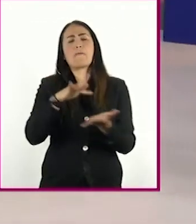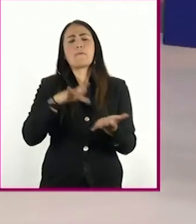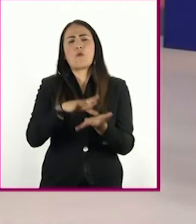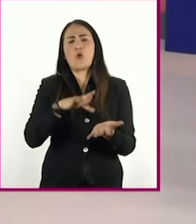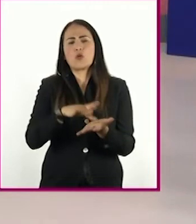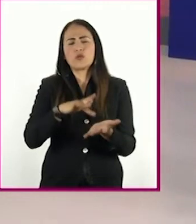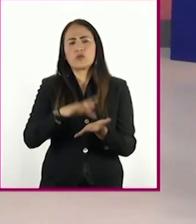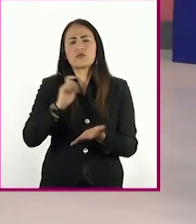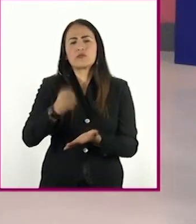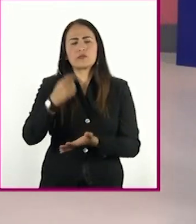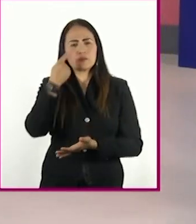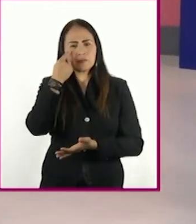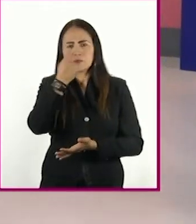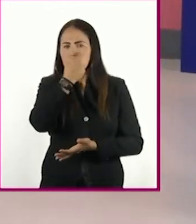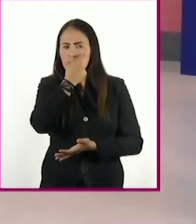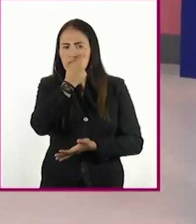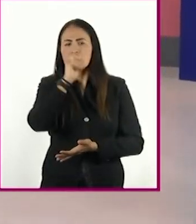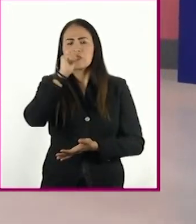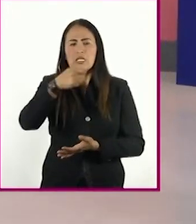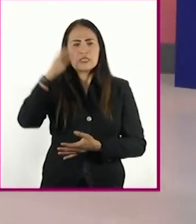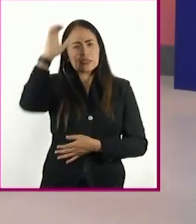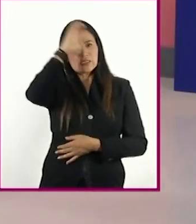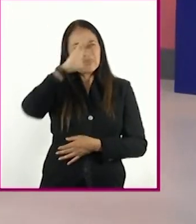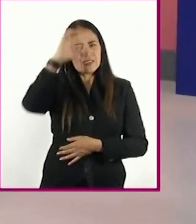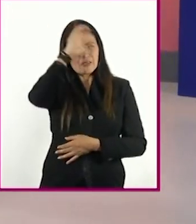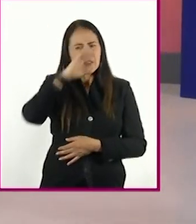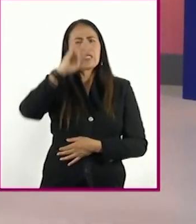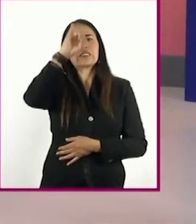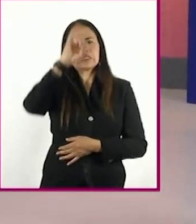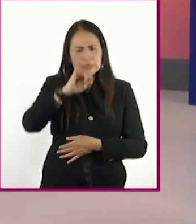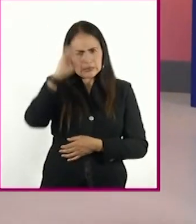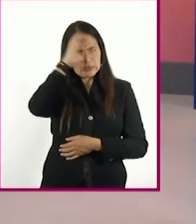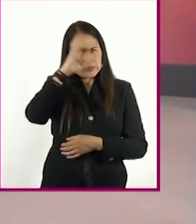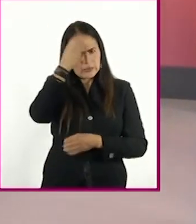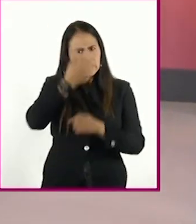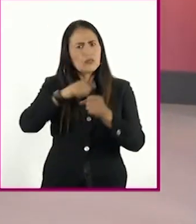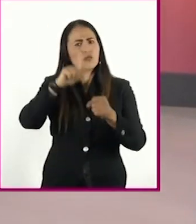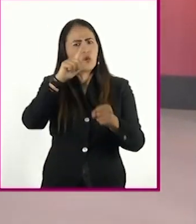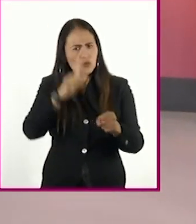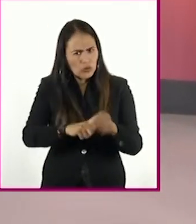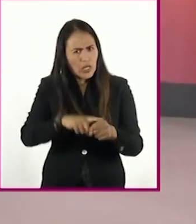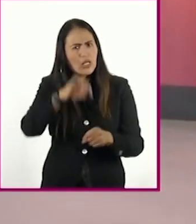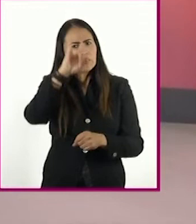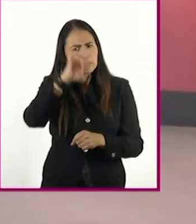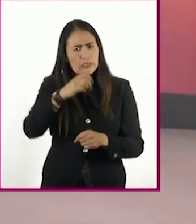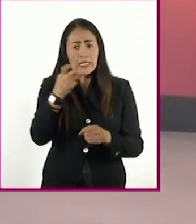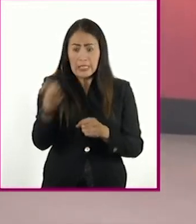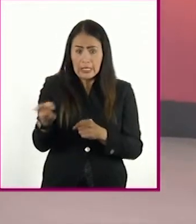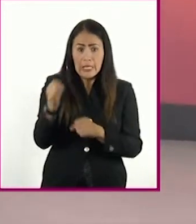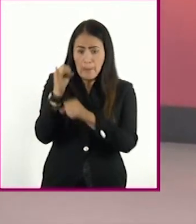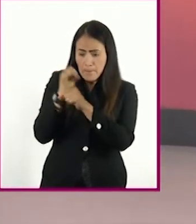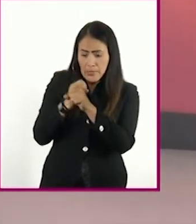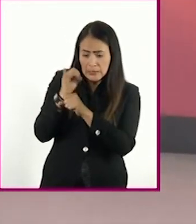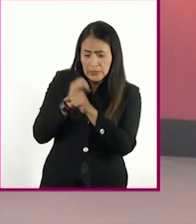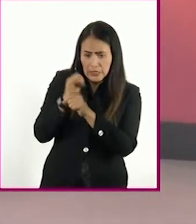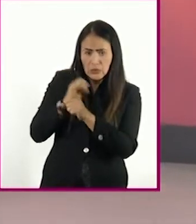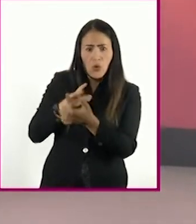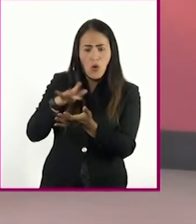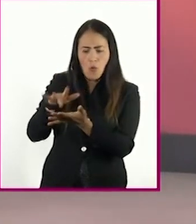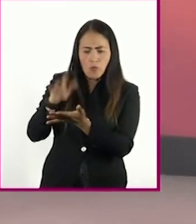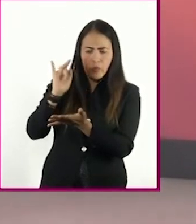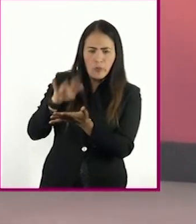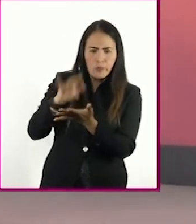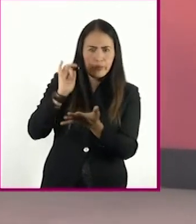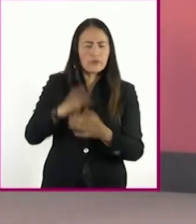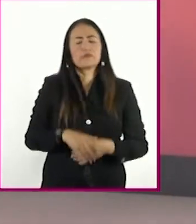grado de científicas a las ciencias sociales y se apoya en un estudio. Tercero,